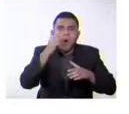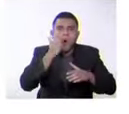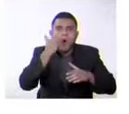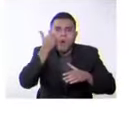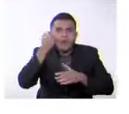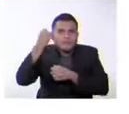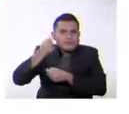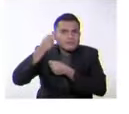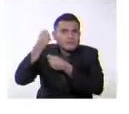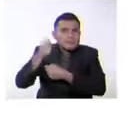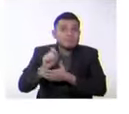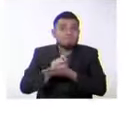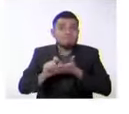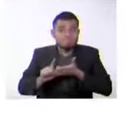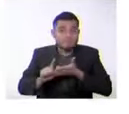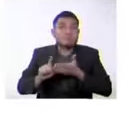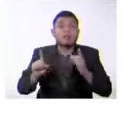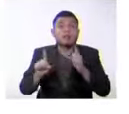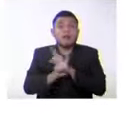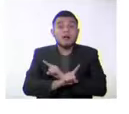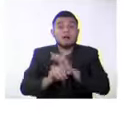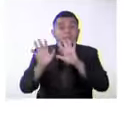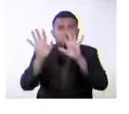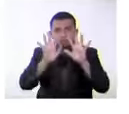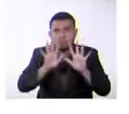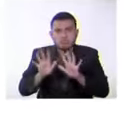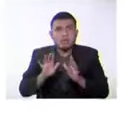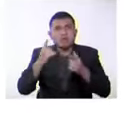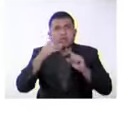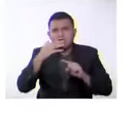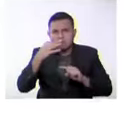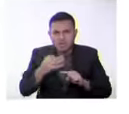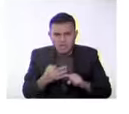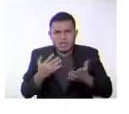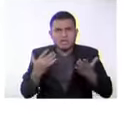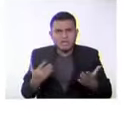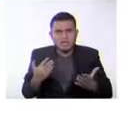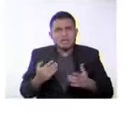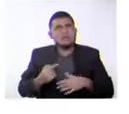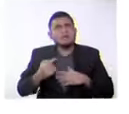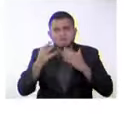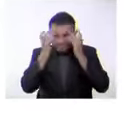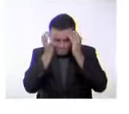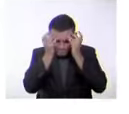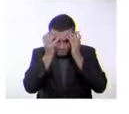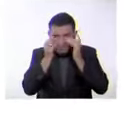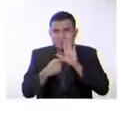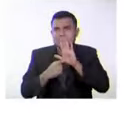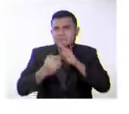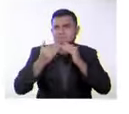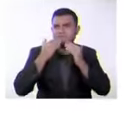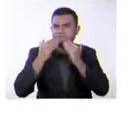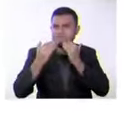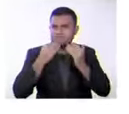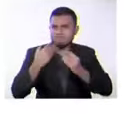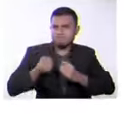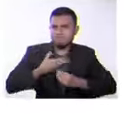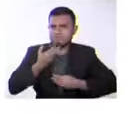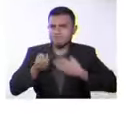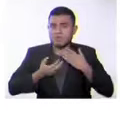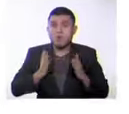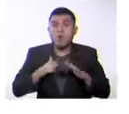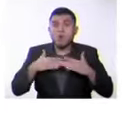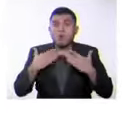huelgas escolares por el cambio climático manifiesten sus preocupaciones porque, literal